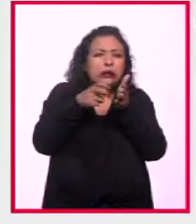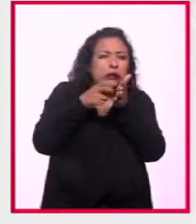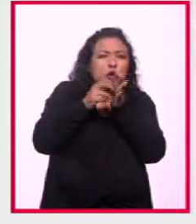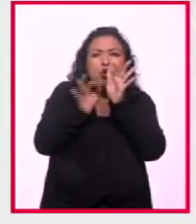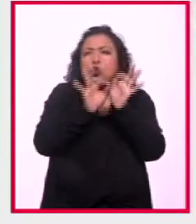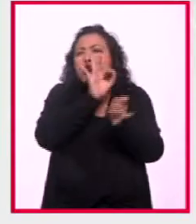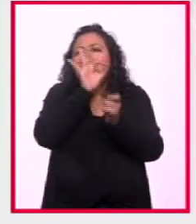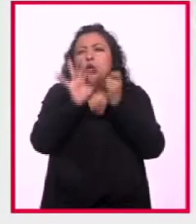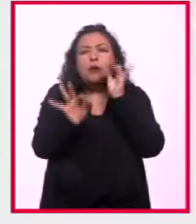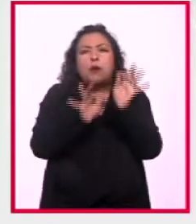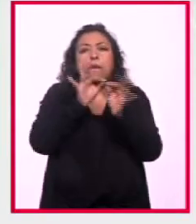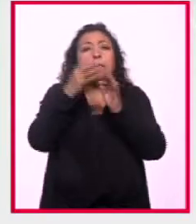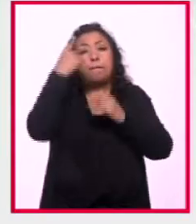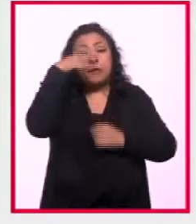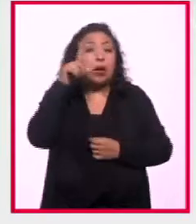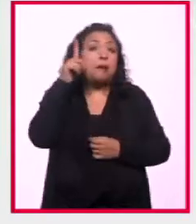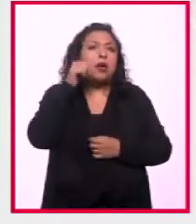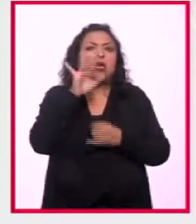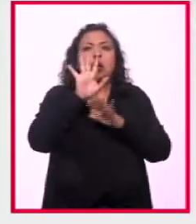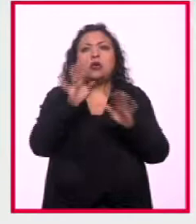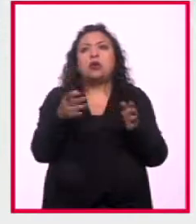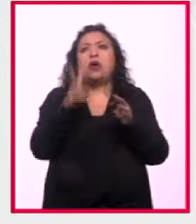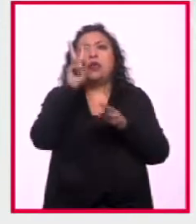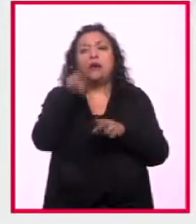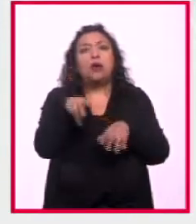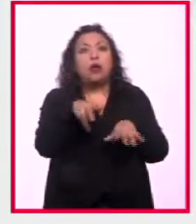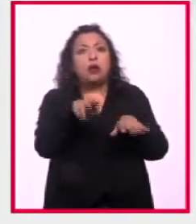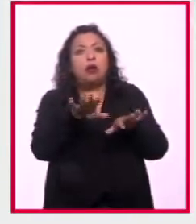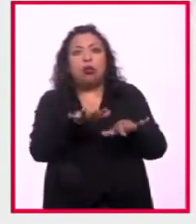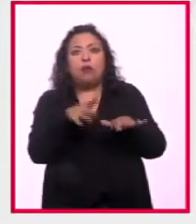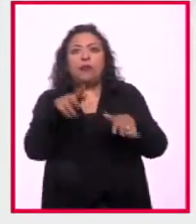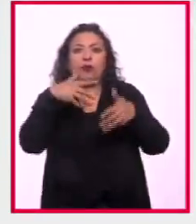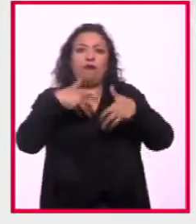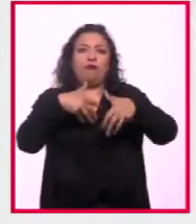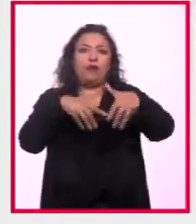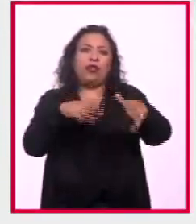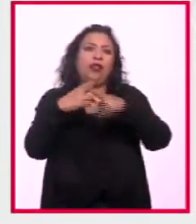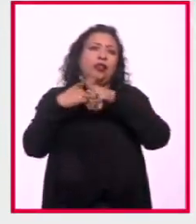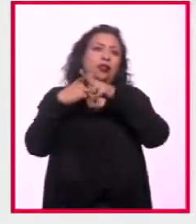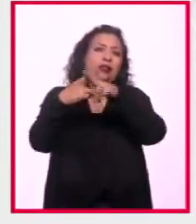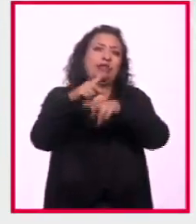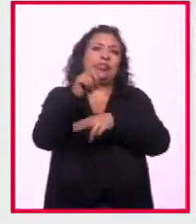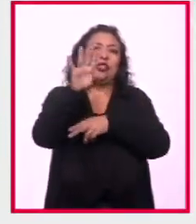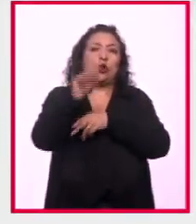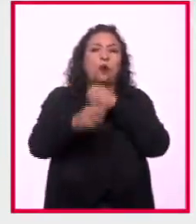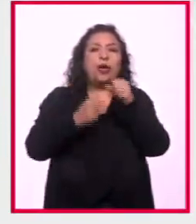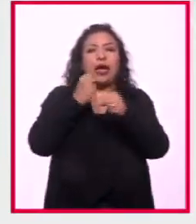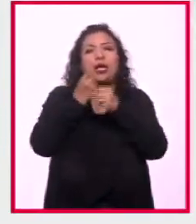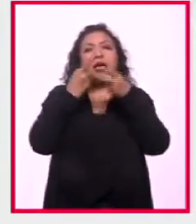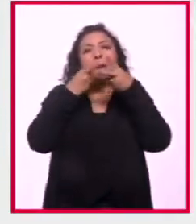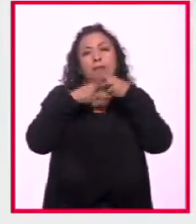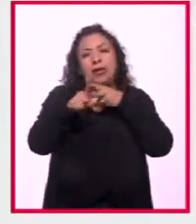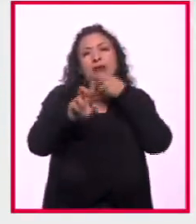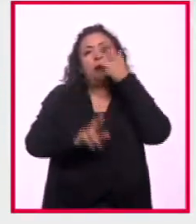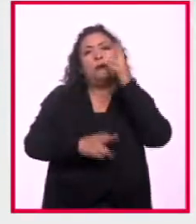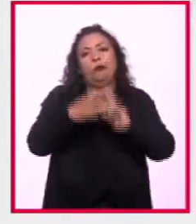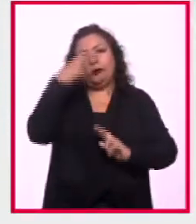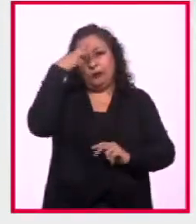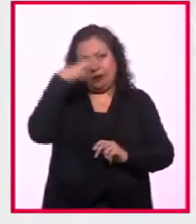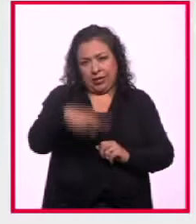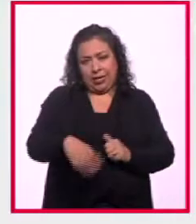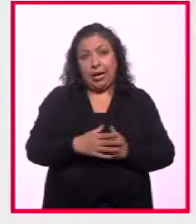detalles para que mañana sea la gran estrella del desfile que conmemora los 109 años del inicio de la revolución mexicana